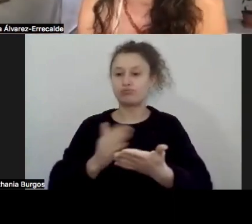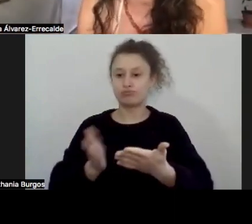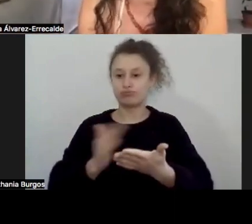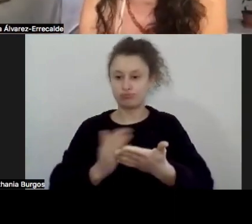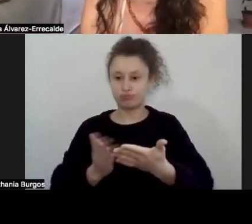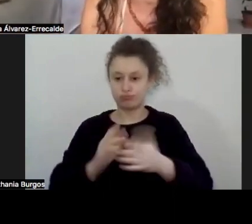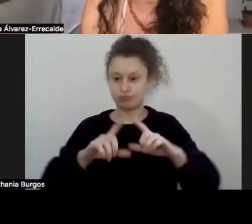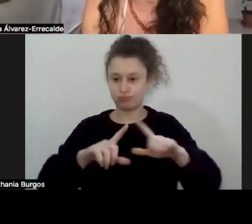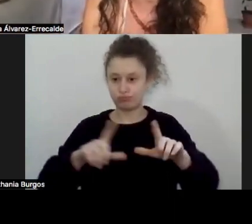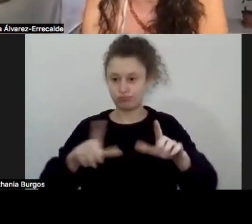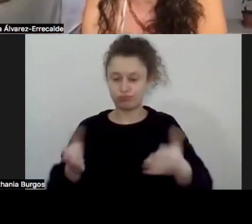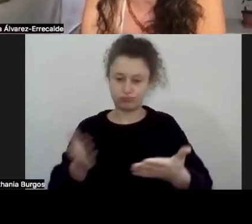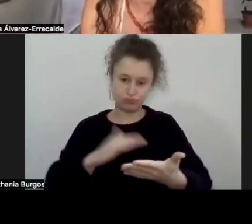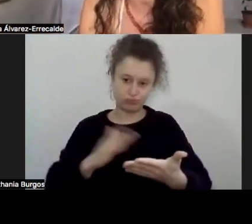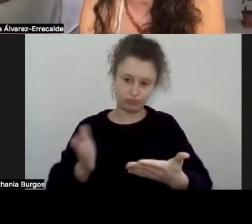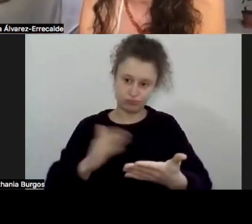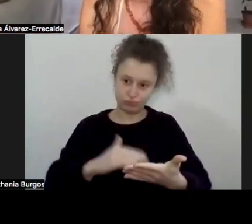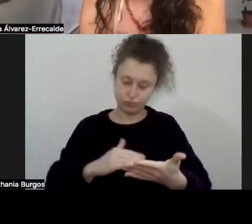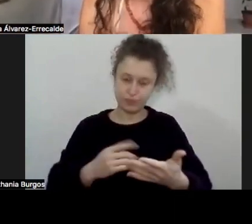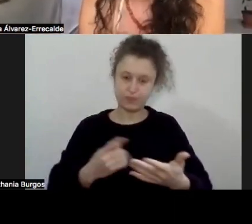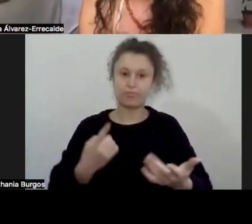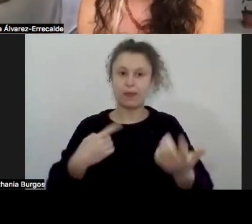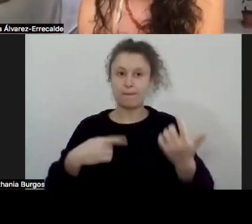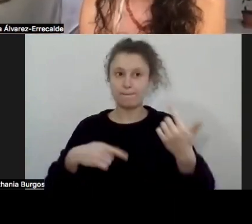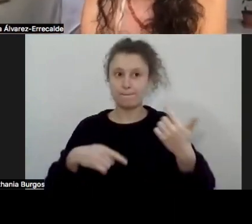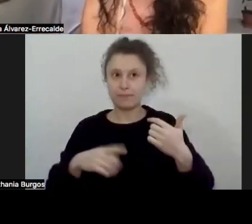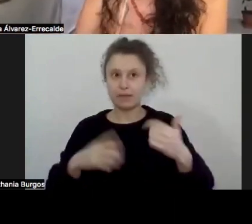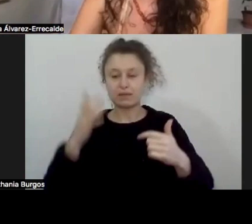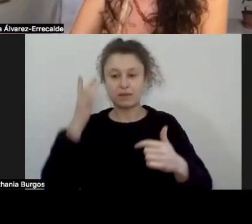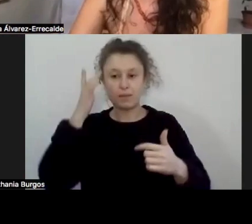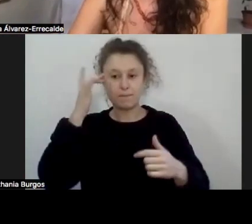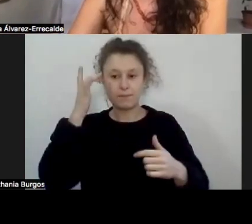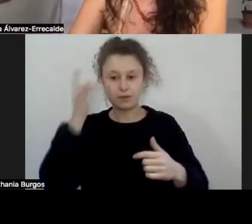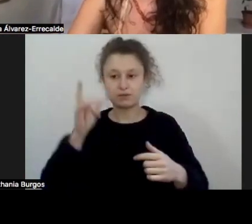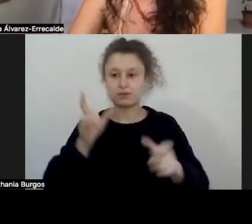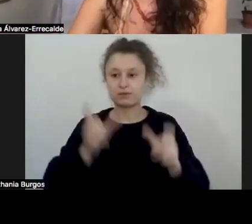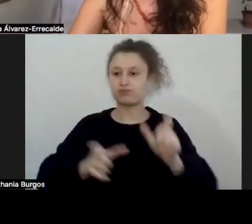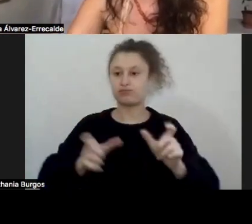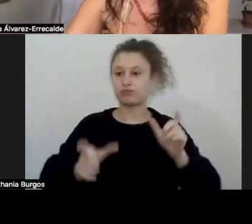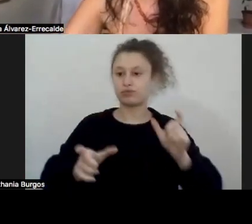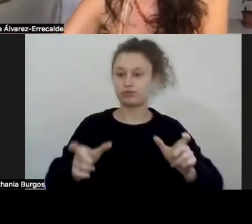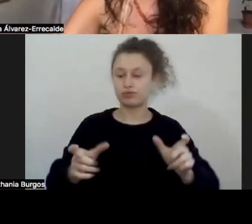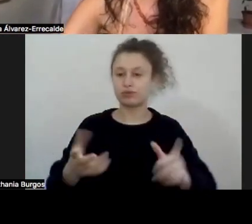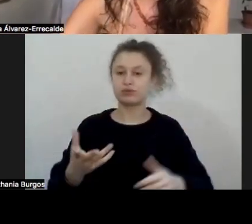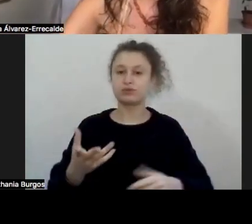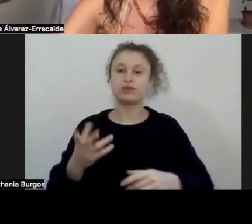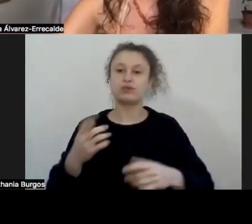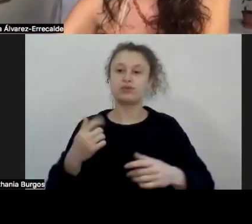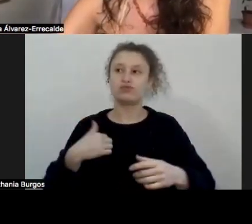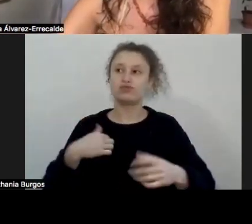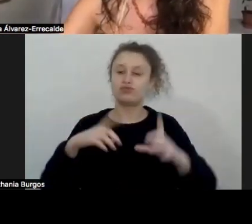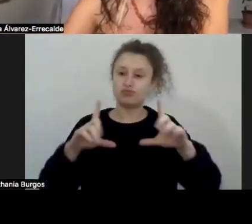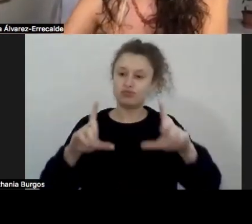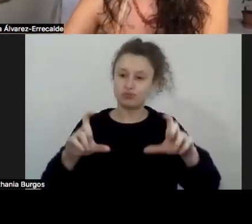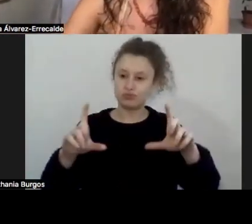las experiencias de las personas a las que retrataba y también poder comunicar estas experiencias.